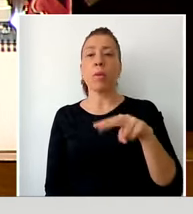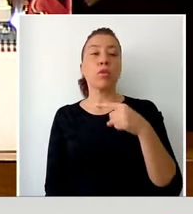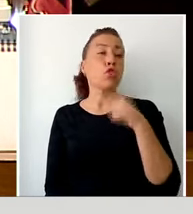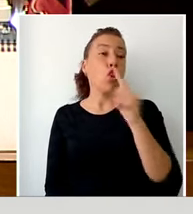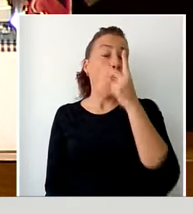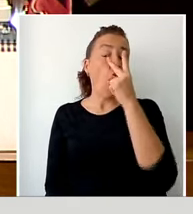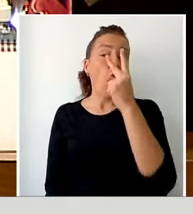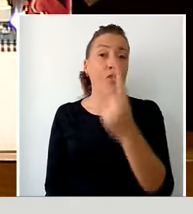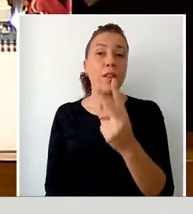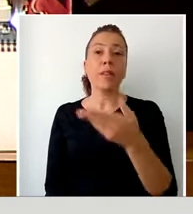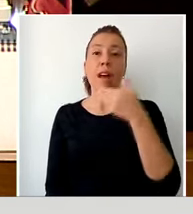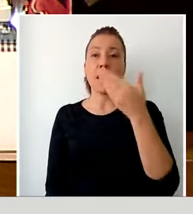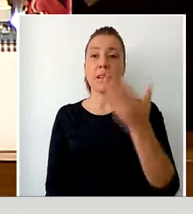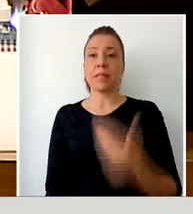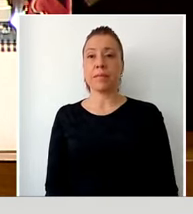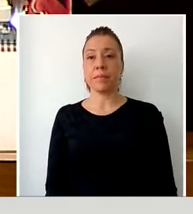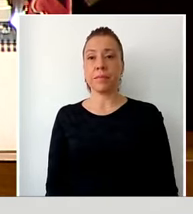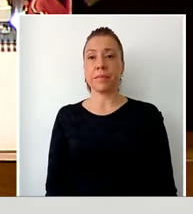la palabra